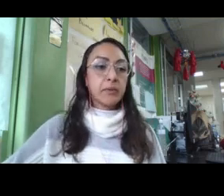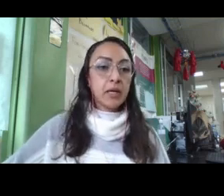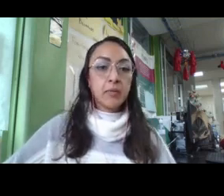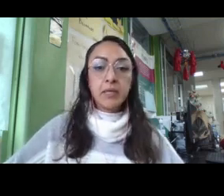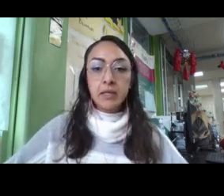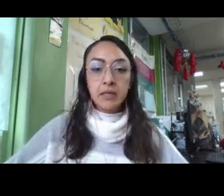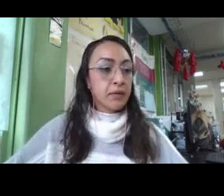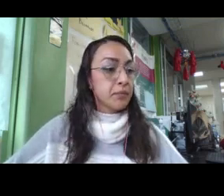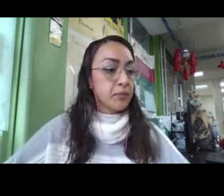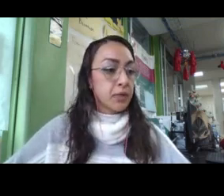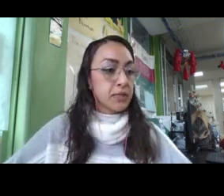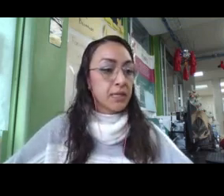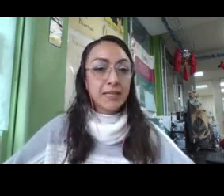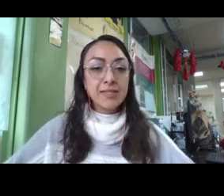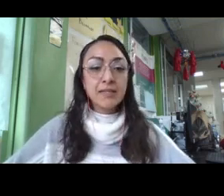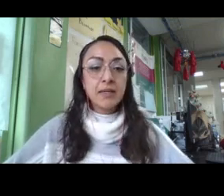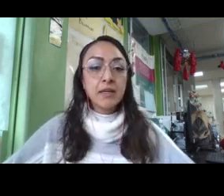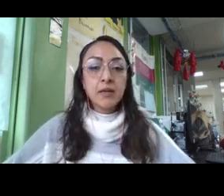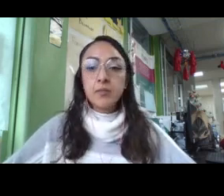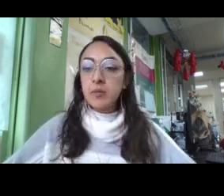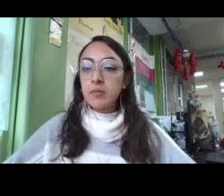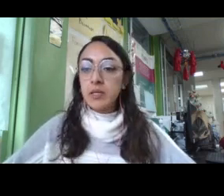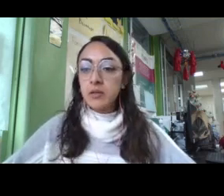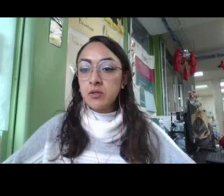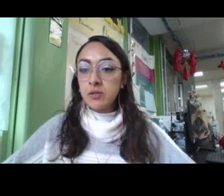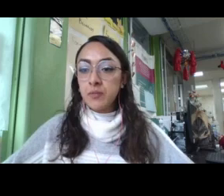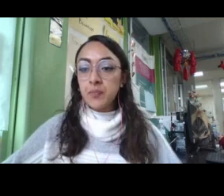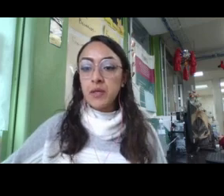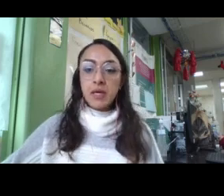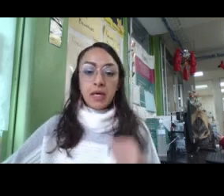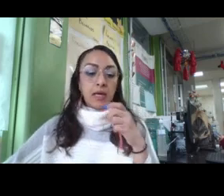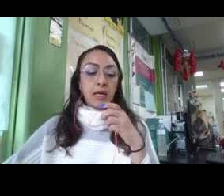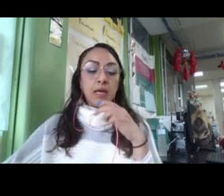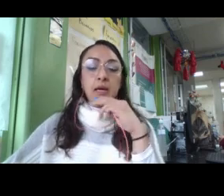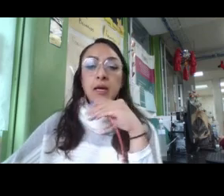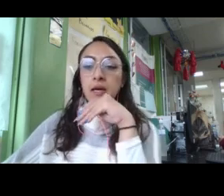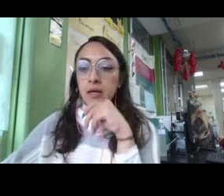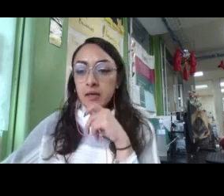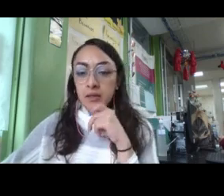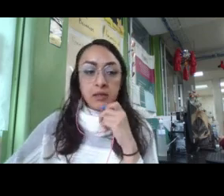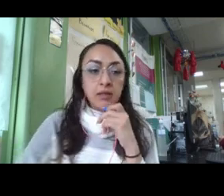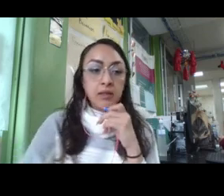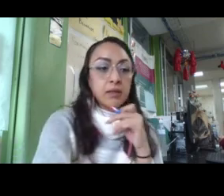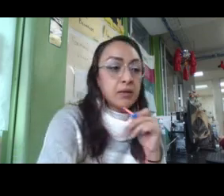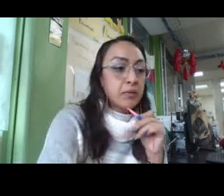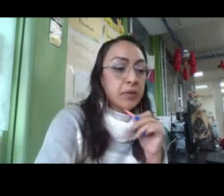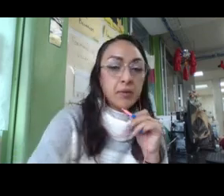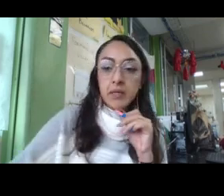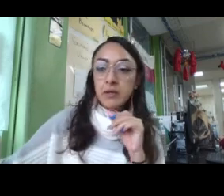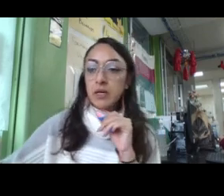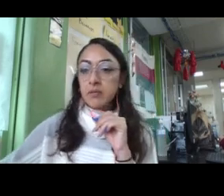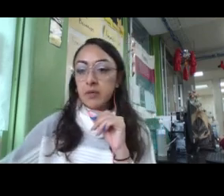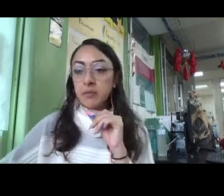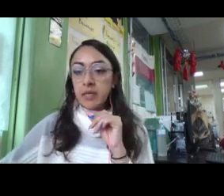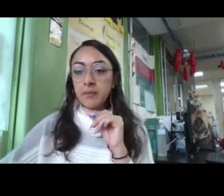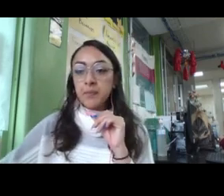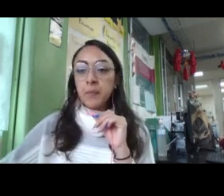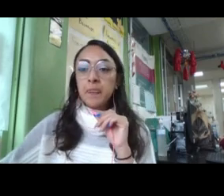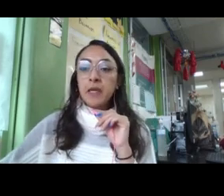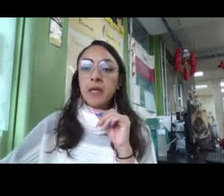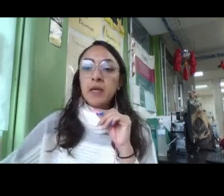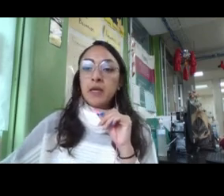Hola, buenas tardes, pantalla. Miss. Buenas tardes, bienvenidos. Maestro Jaime. Bienvenido, Jaime.